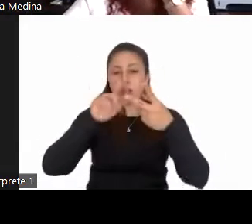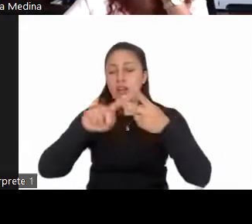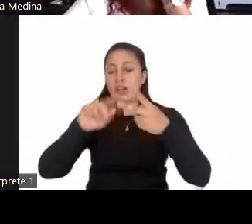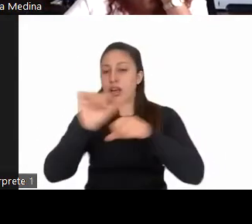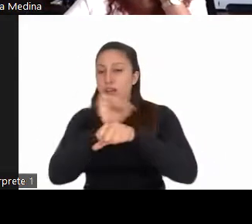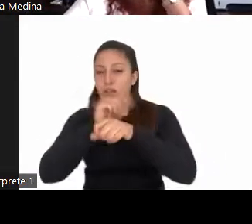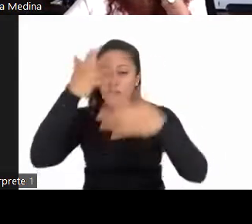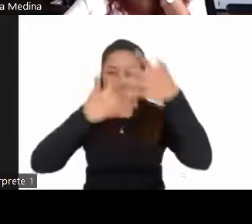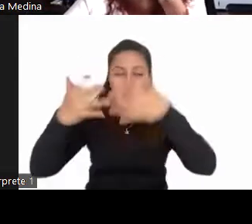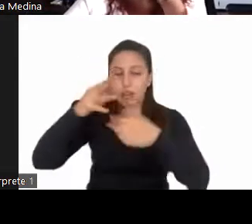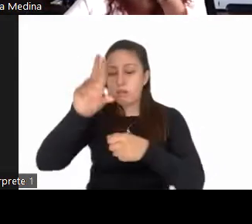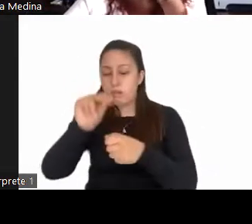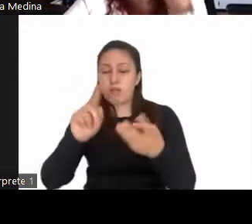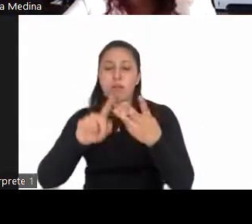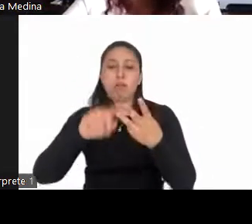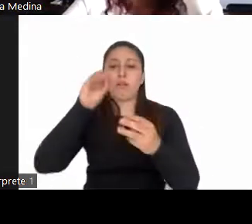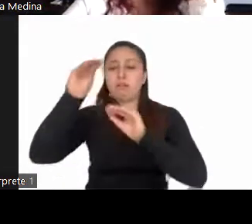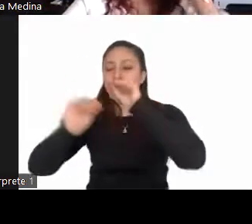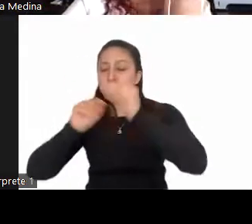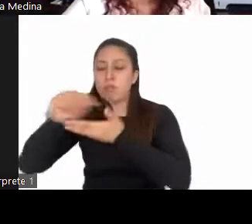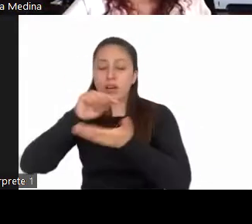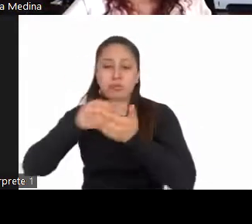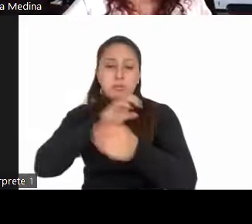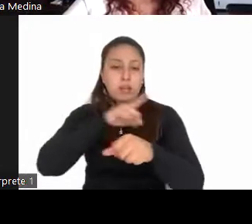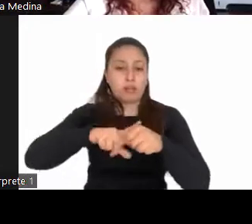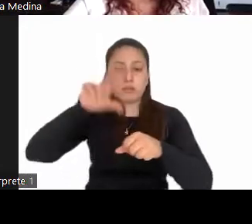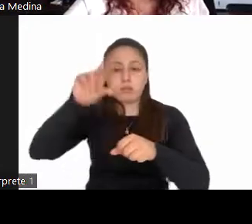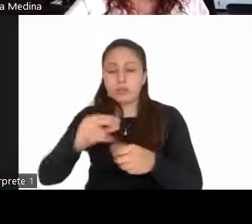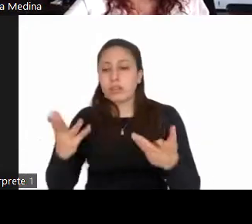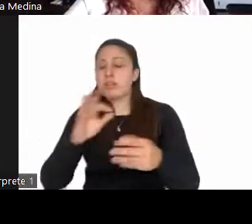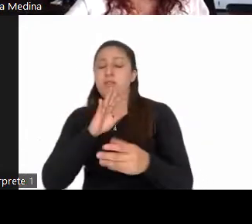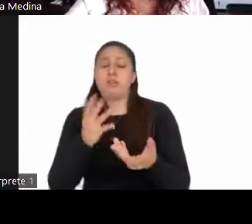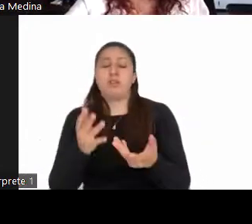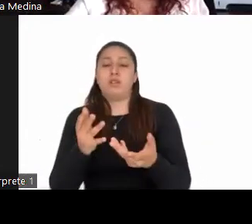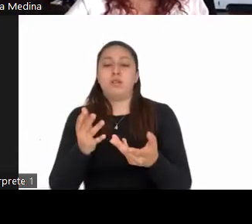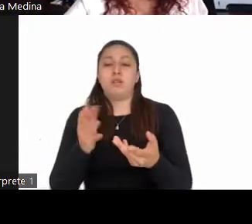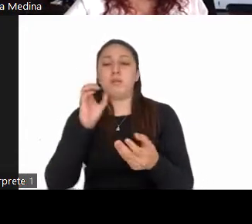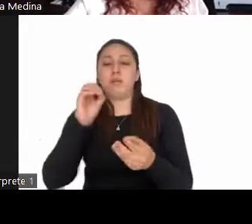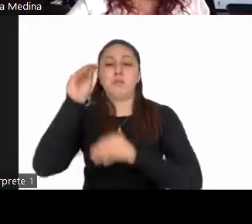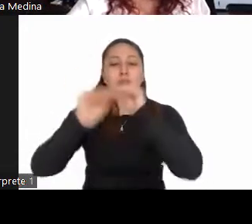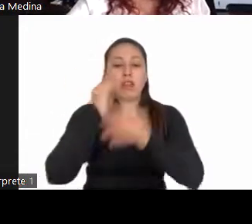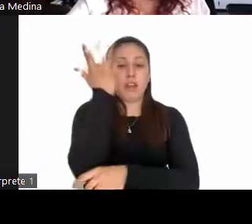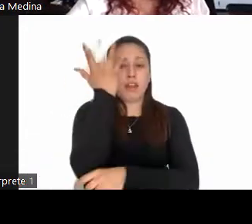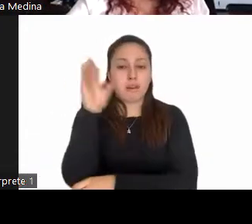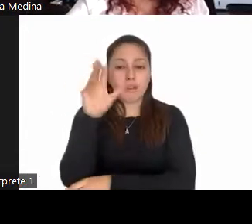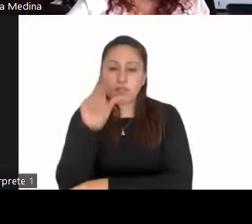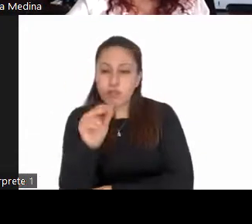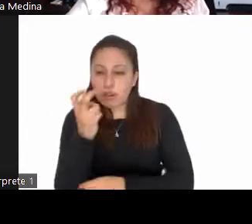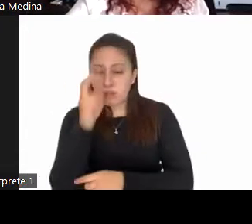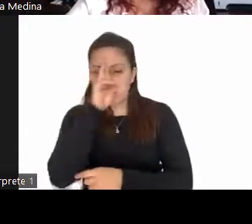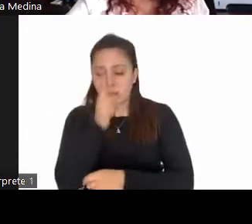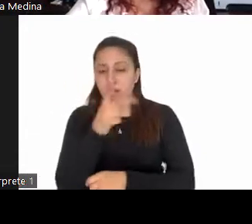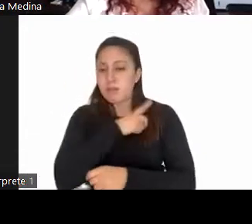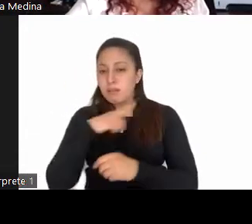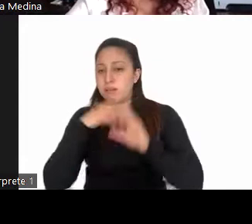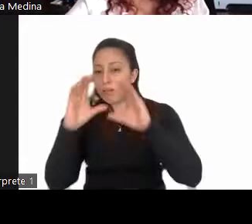sin colocarlo en accidentes geográficos, colocarlo en árboles, en fin, cuidando mucho estas